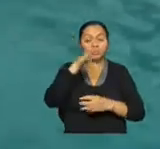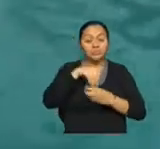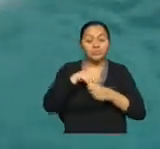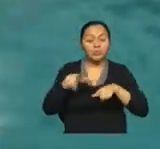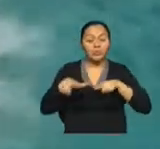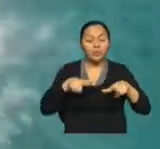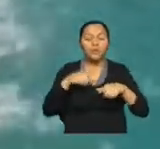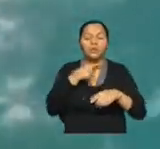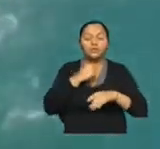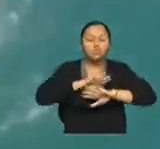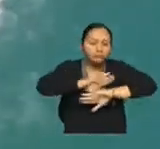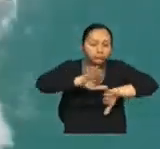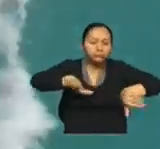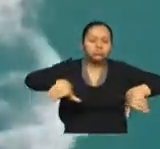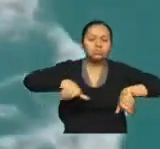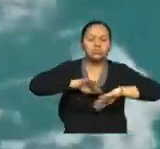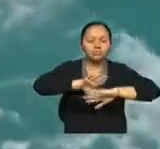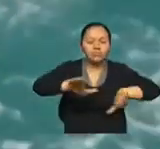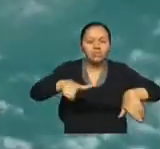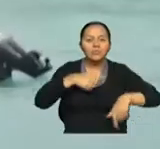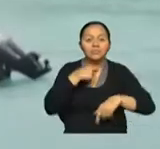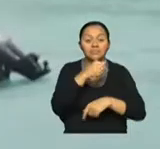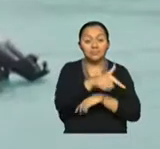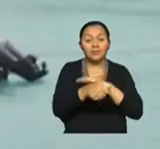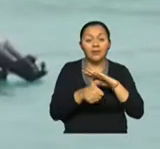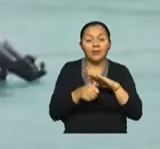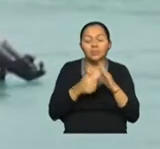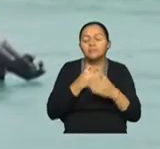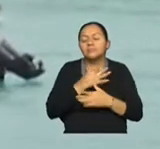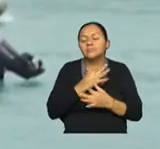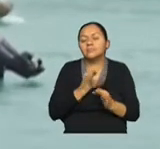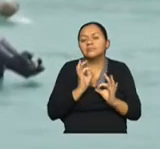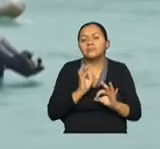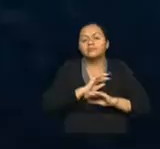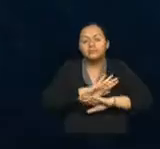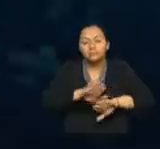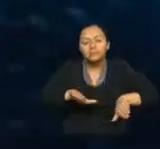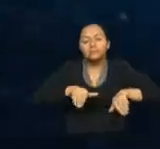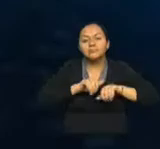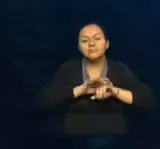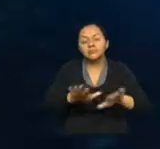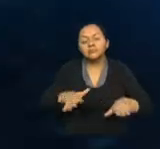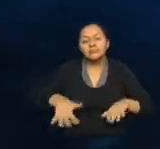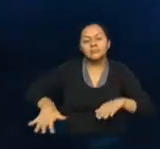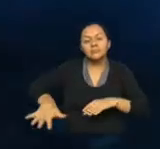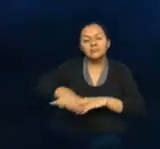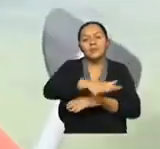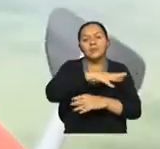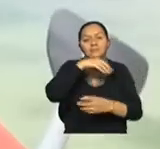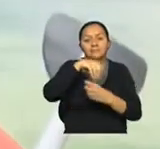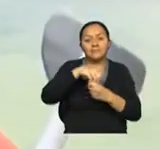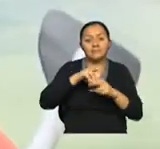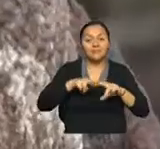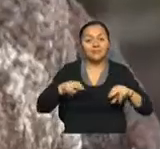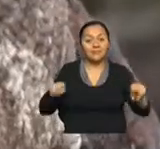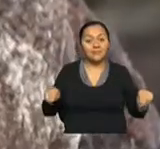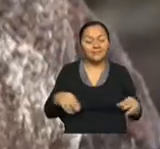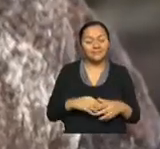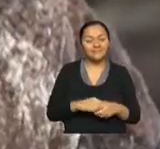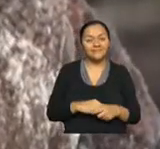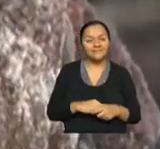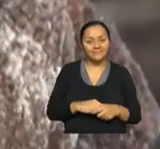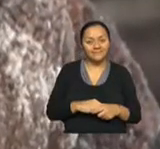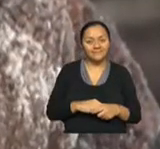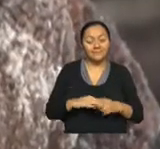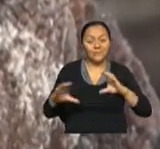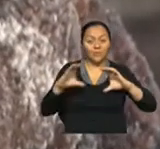buceo. Galápagos ofrece un escenario único para nadar entre las especies marinas de este santuario natural.